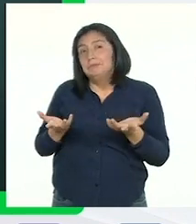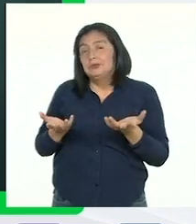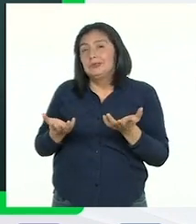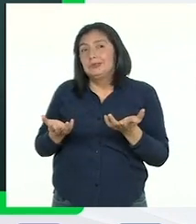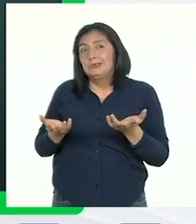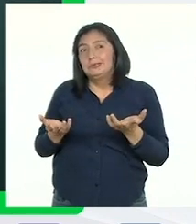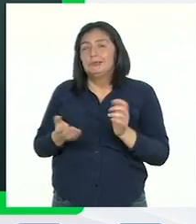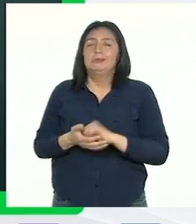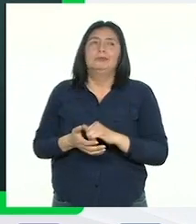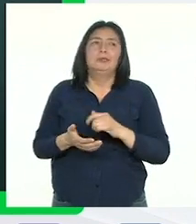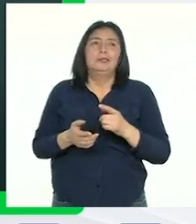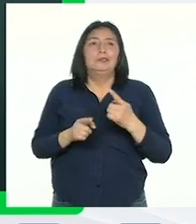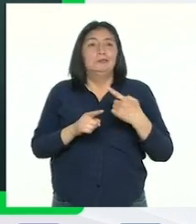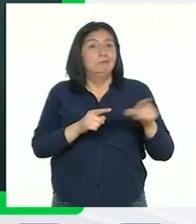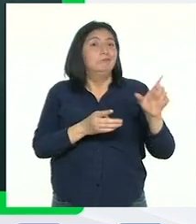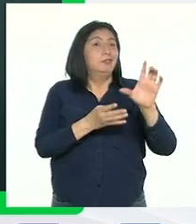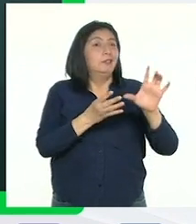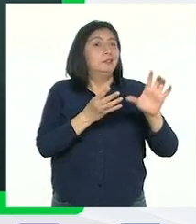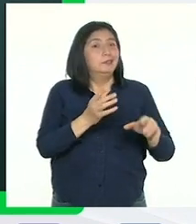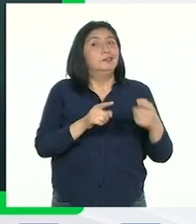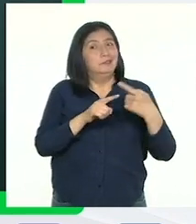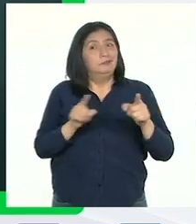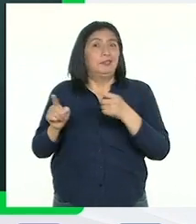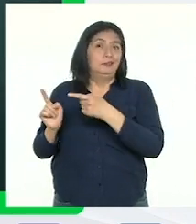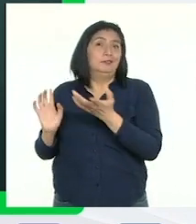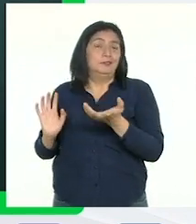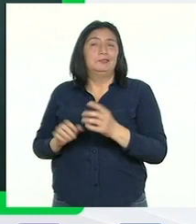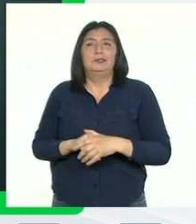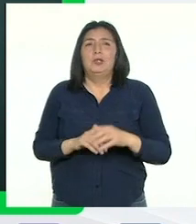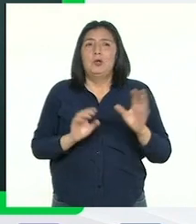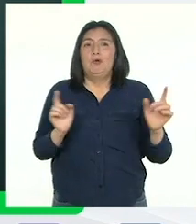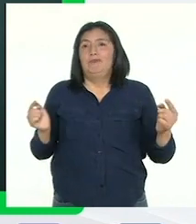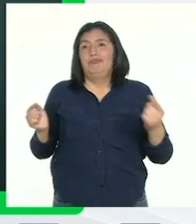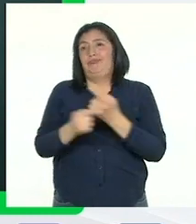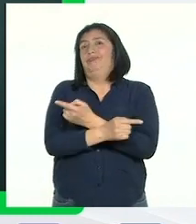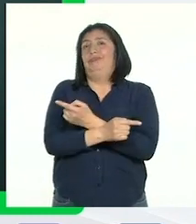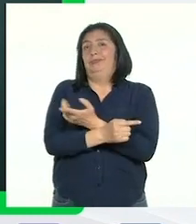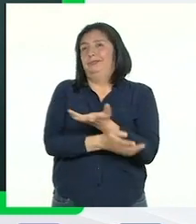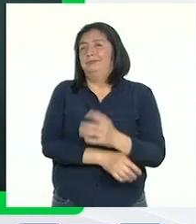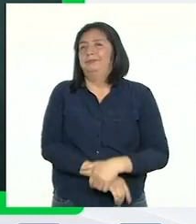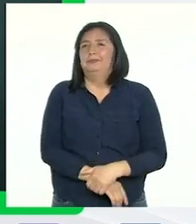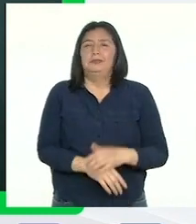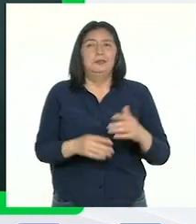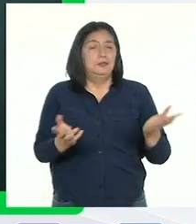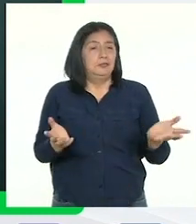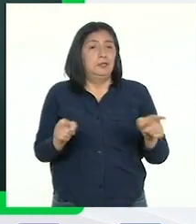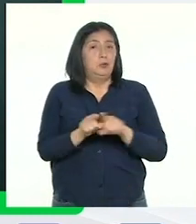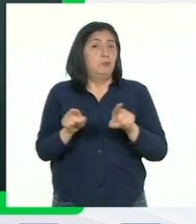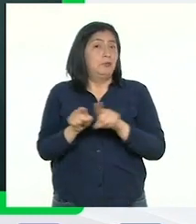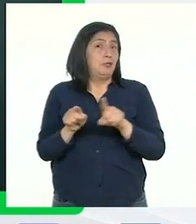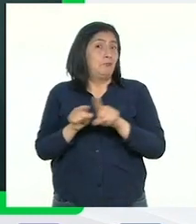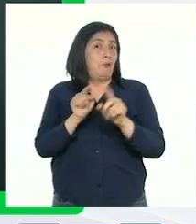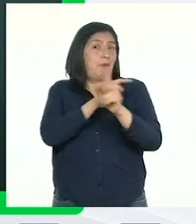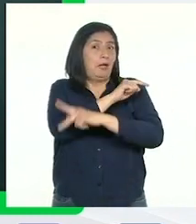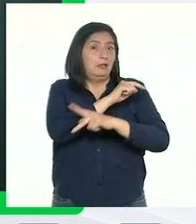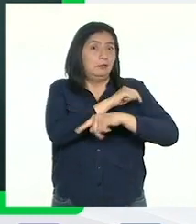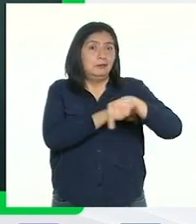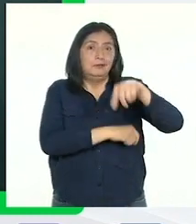Entonces son características diferentes, opuestas, y en un mismo país como nuestro